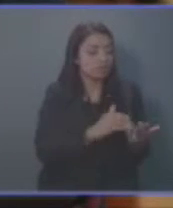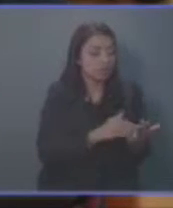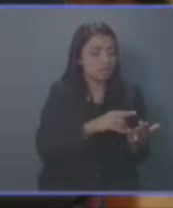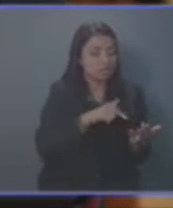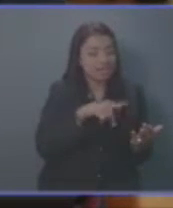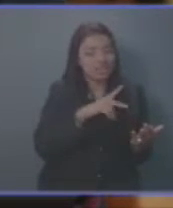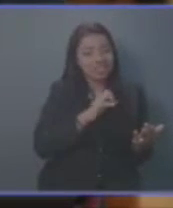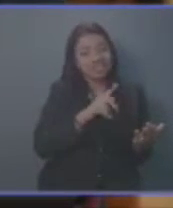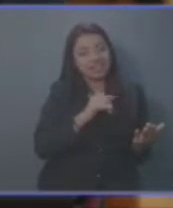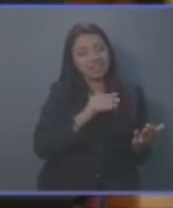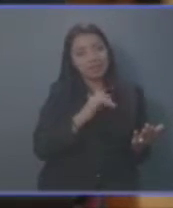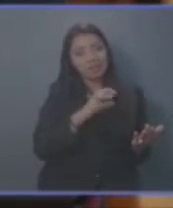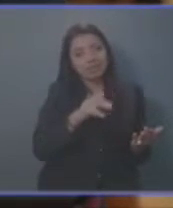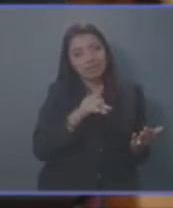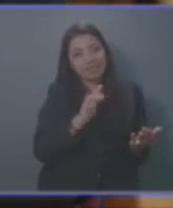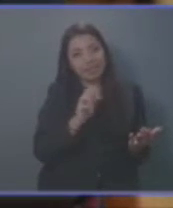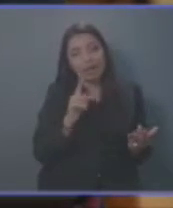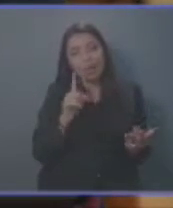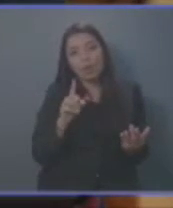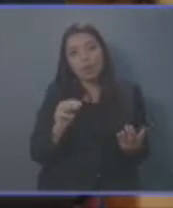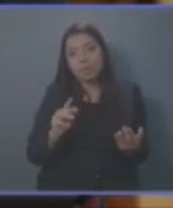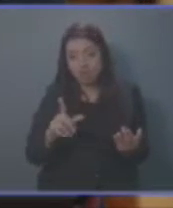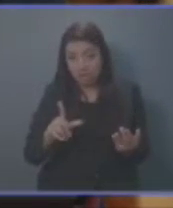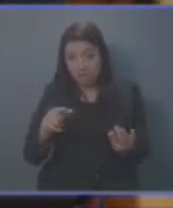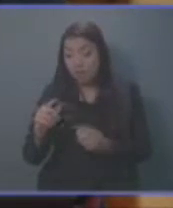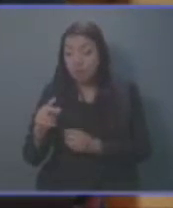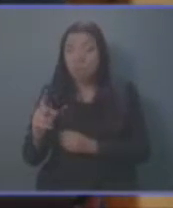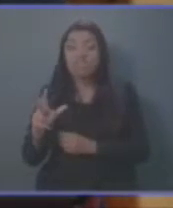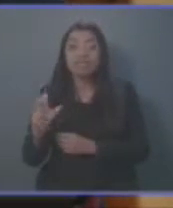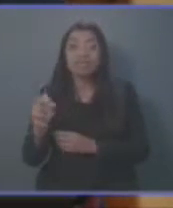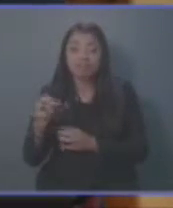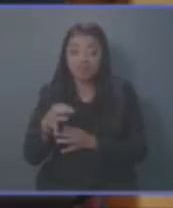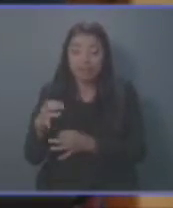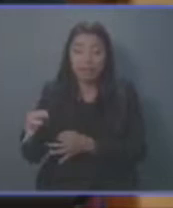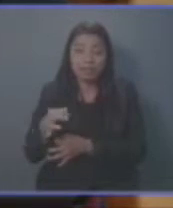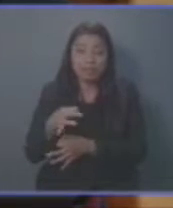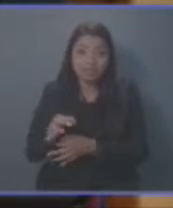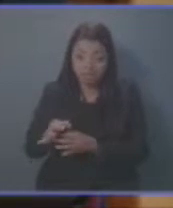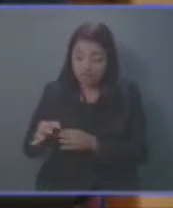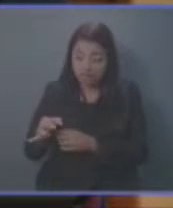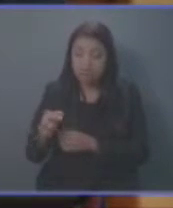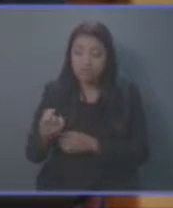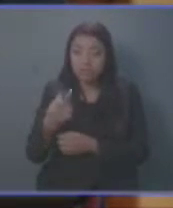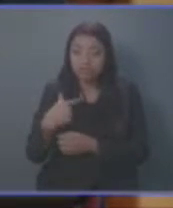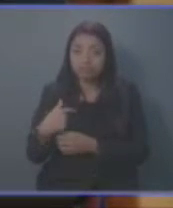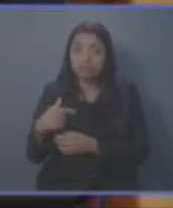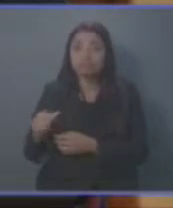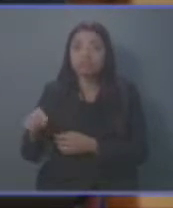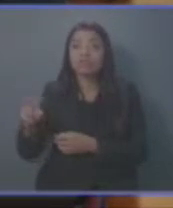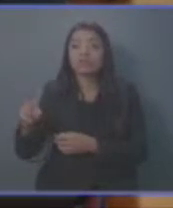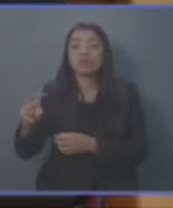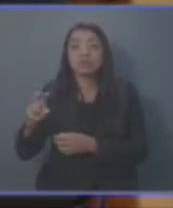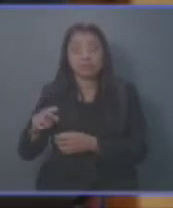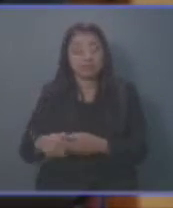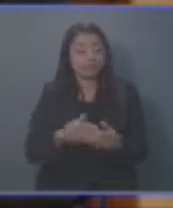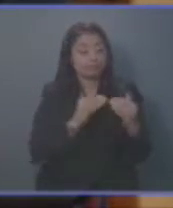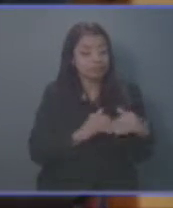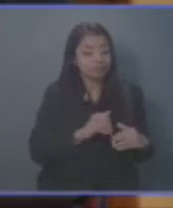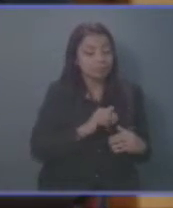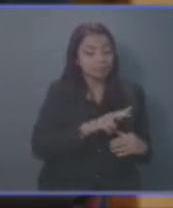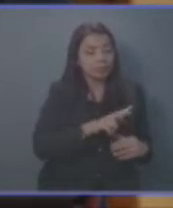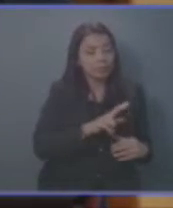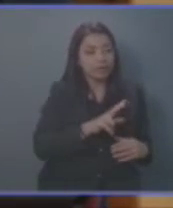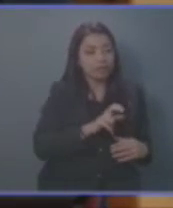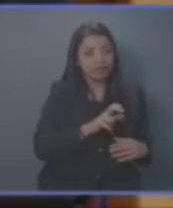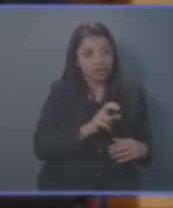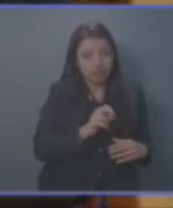Glimepiride 1 miligramo 30 tabletas FSA. Glimepiride 200 miligramos